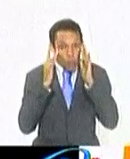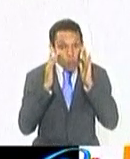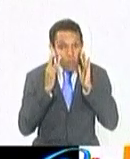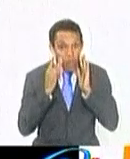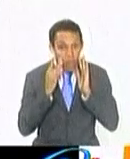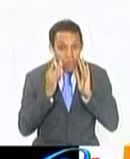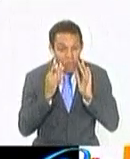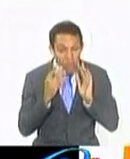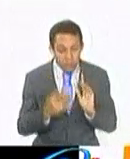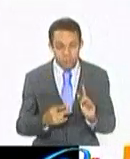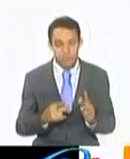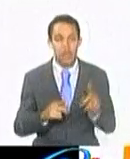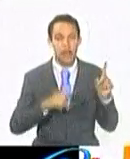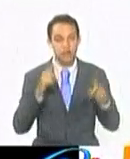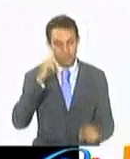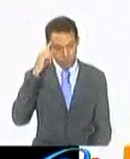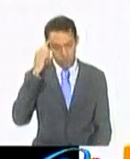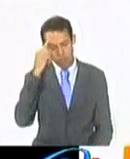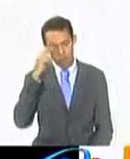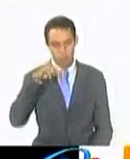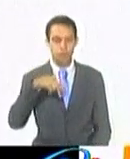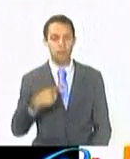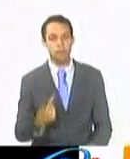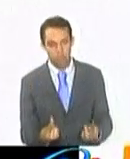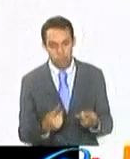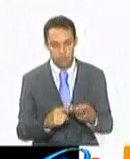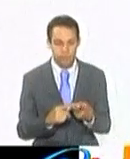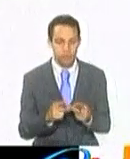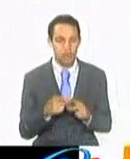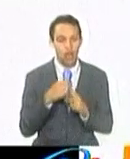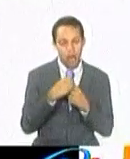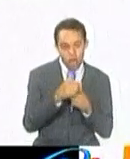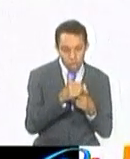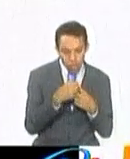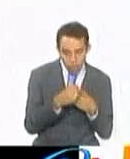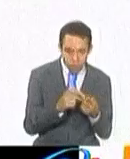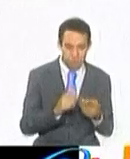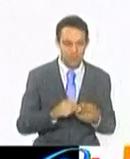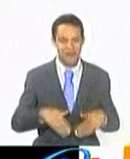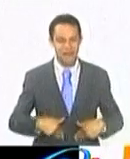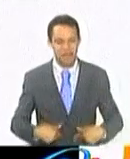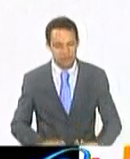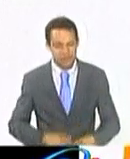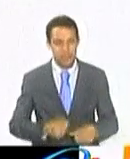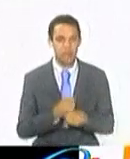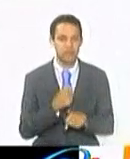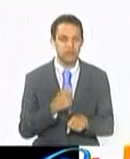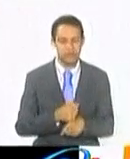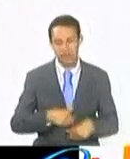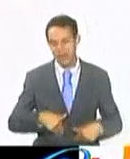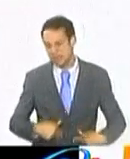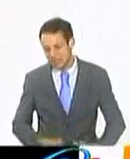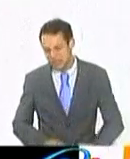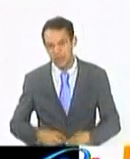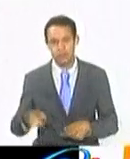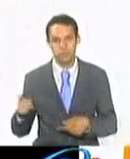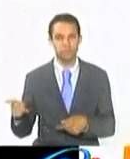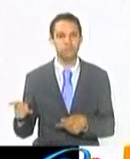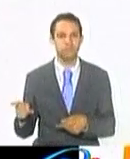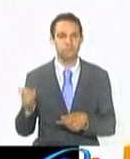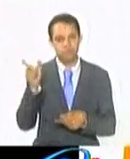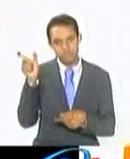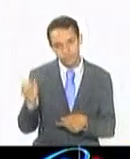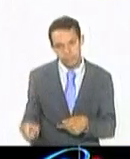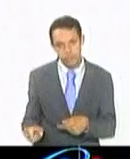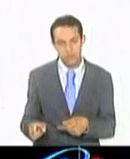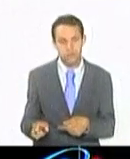pérdida de la conciencia La debilidad el agotamiento todos esos trastornos de la de la